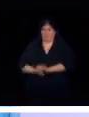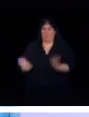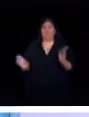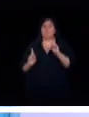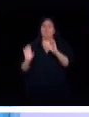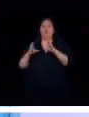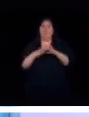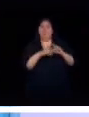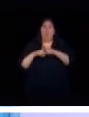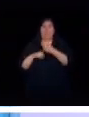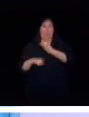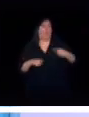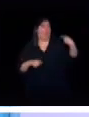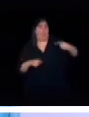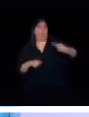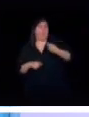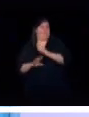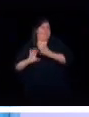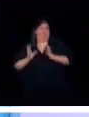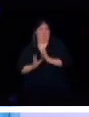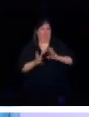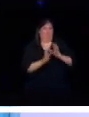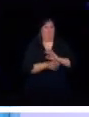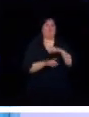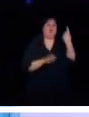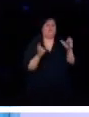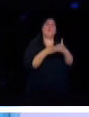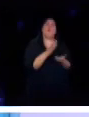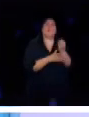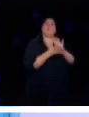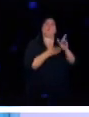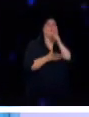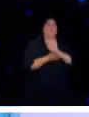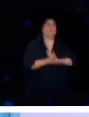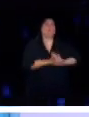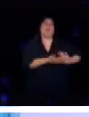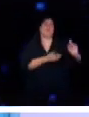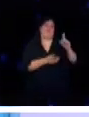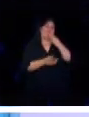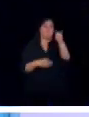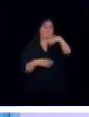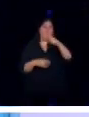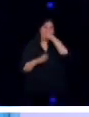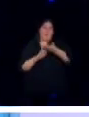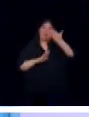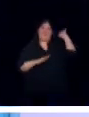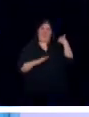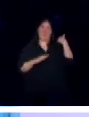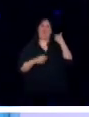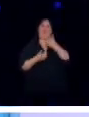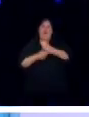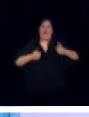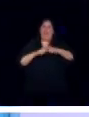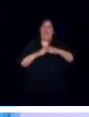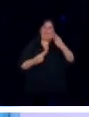2 provincias que así lo demuestran y creemos que esto se puede llevar a la nación. Eso es un distintivo, ¿no? De ser, además de las